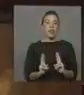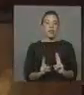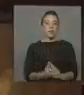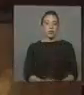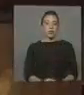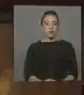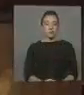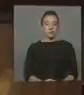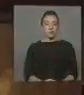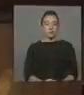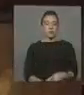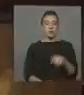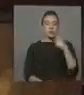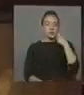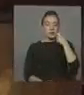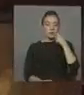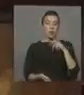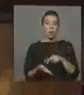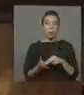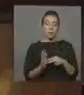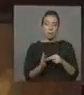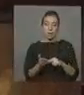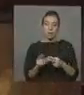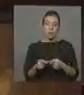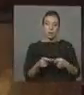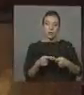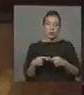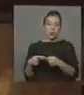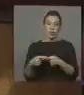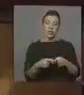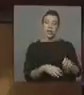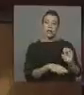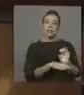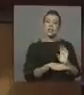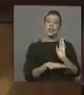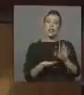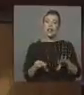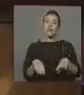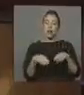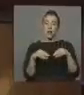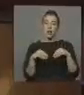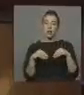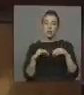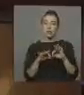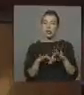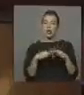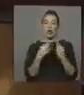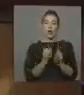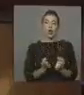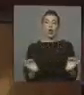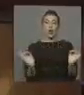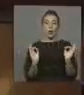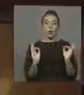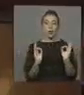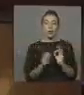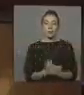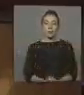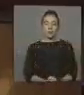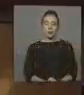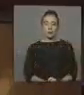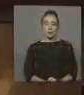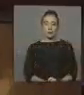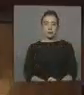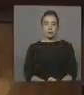Representa entonces un problema social que el Estado debe hacerse cargo plenamente. En efecto,